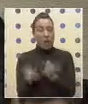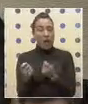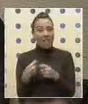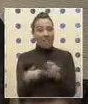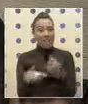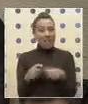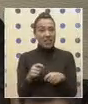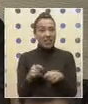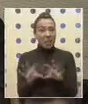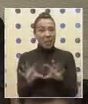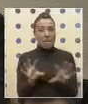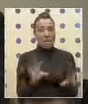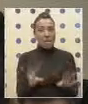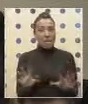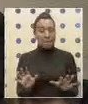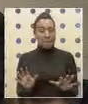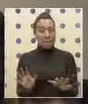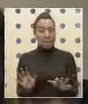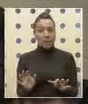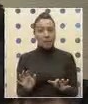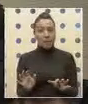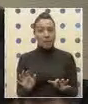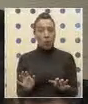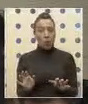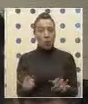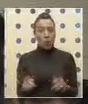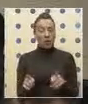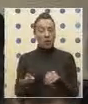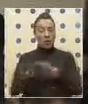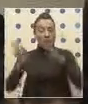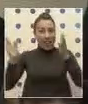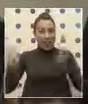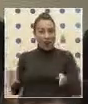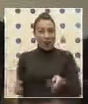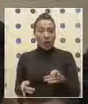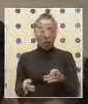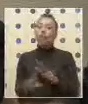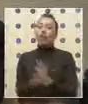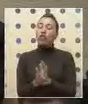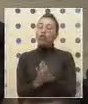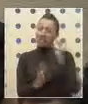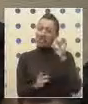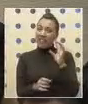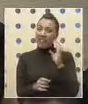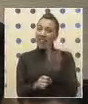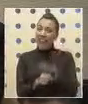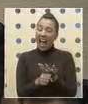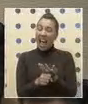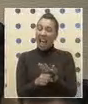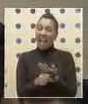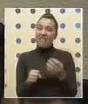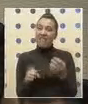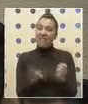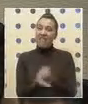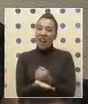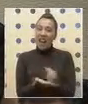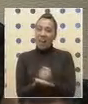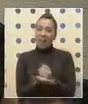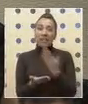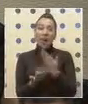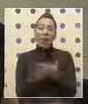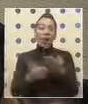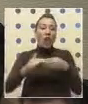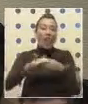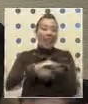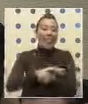venta de los productos en sus góndolas, en circunstancias que hoy día todos sabemos que hay farmacias a la entrada